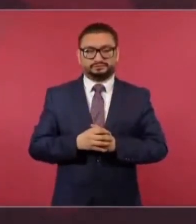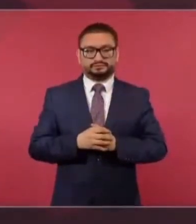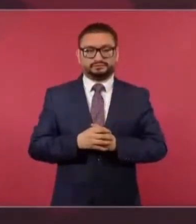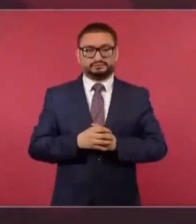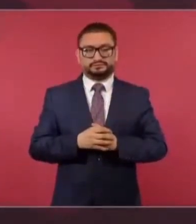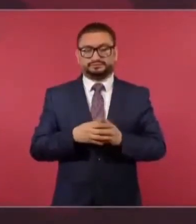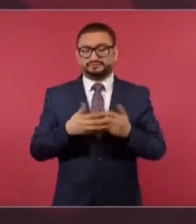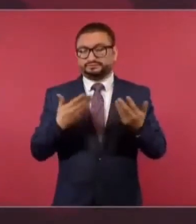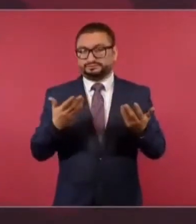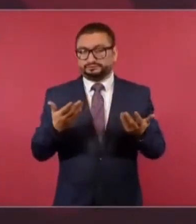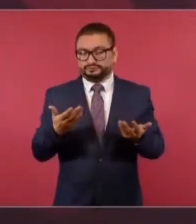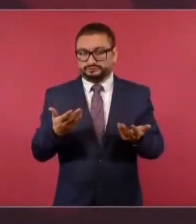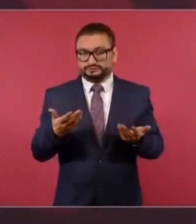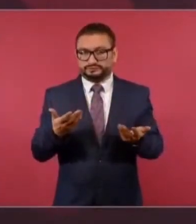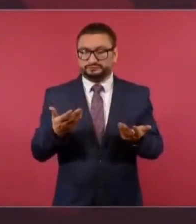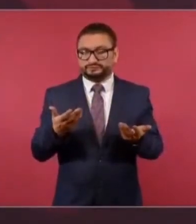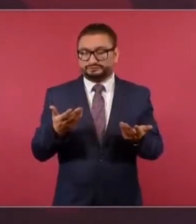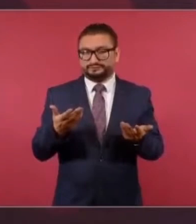Entonces,